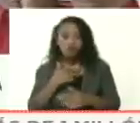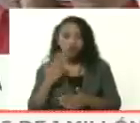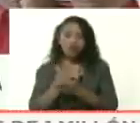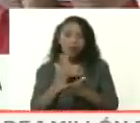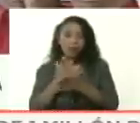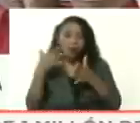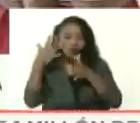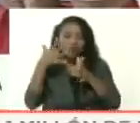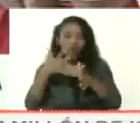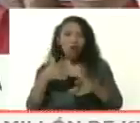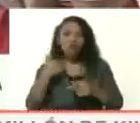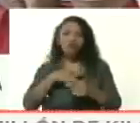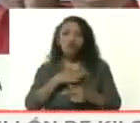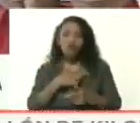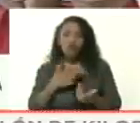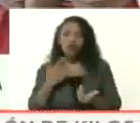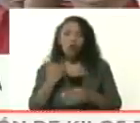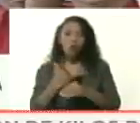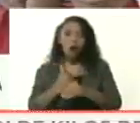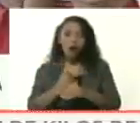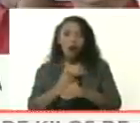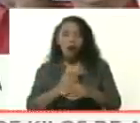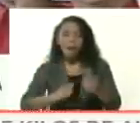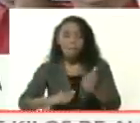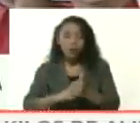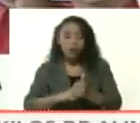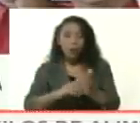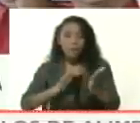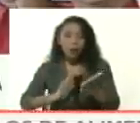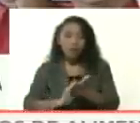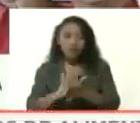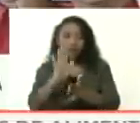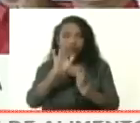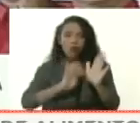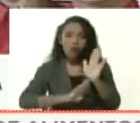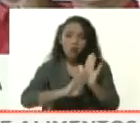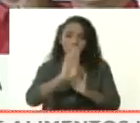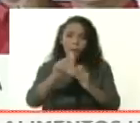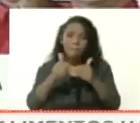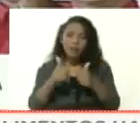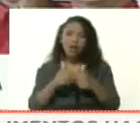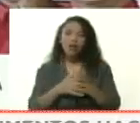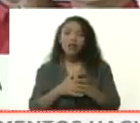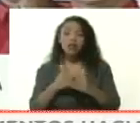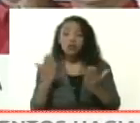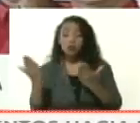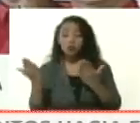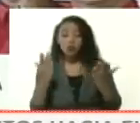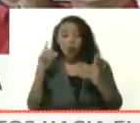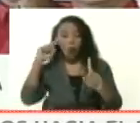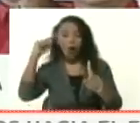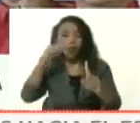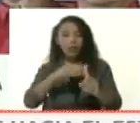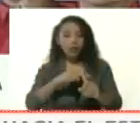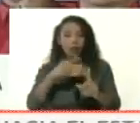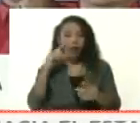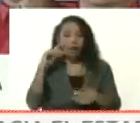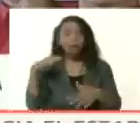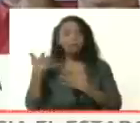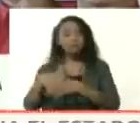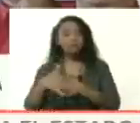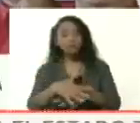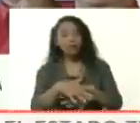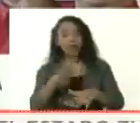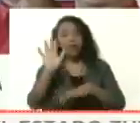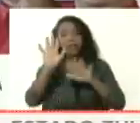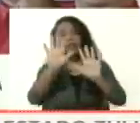Eso no quiere decir que no haya problemas, claro que sí hay. Pero si usted compara objetivamente las manifestaciones, por ejemplo, del